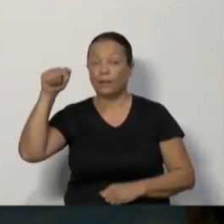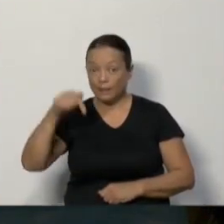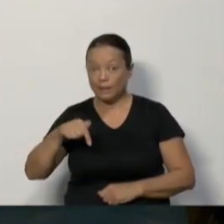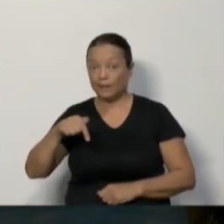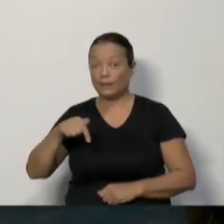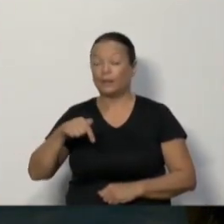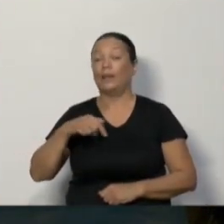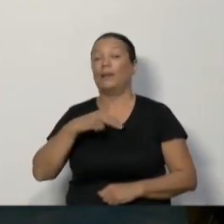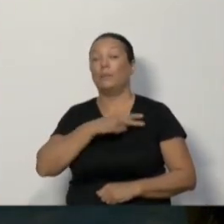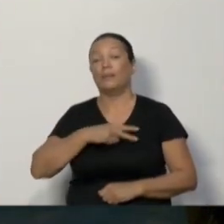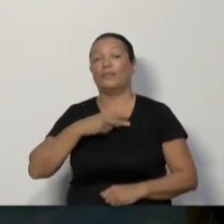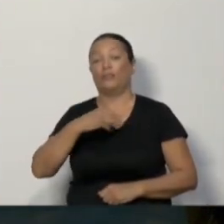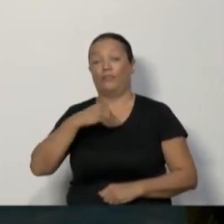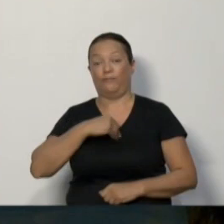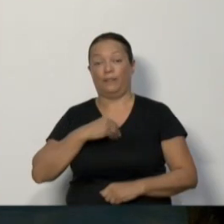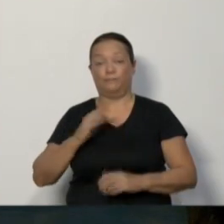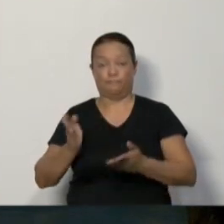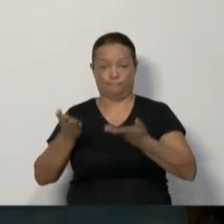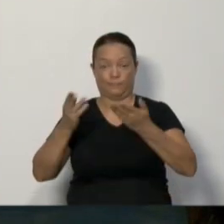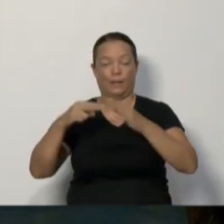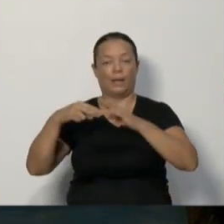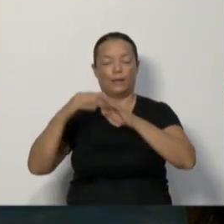Este es el sacramento de nuestra fe.